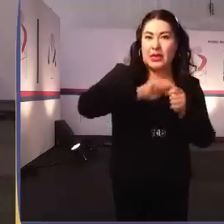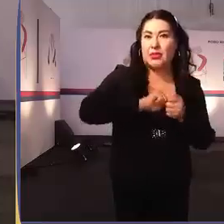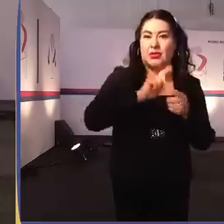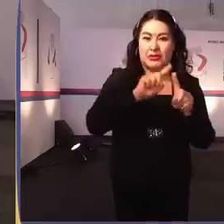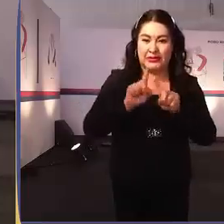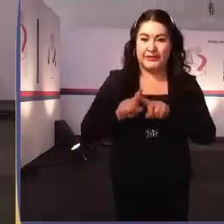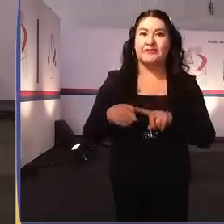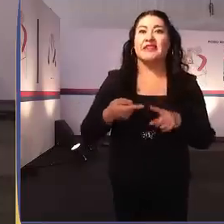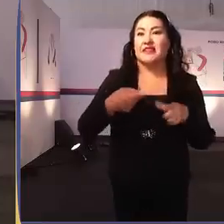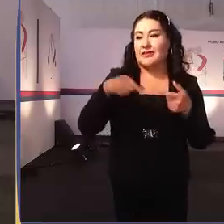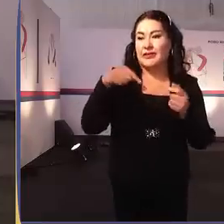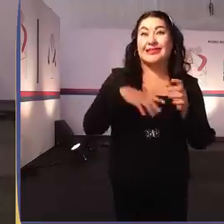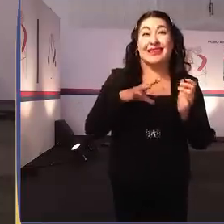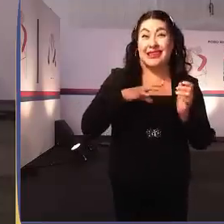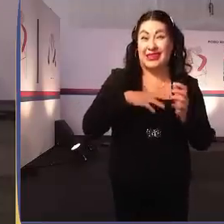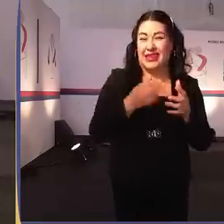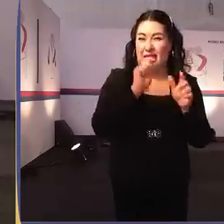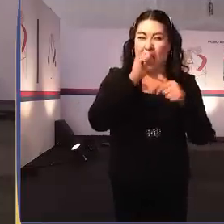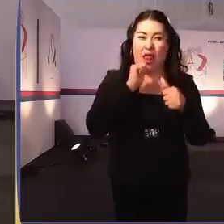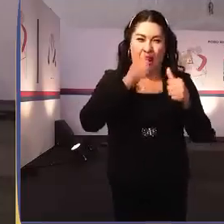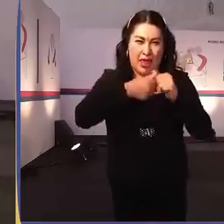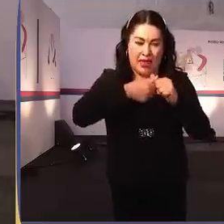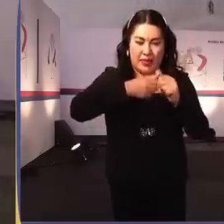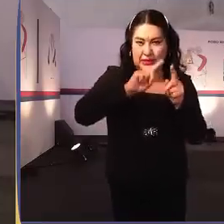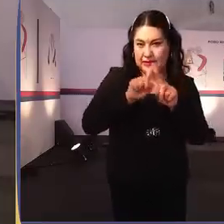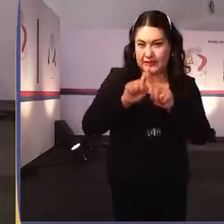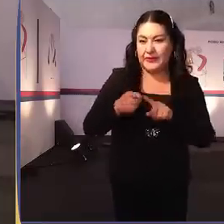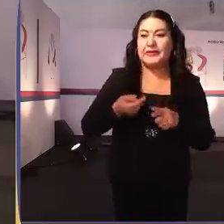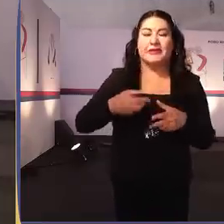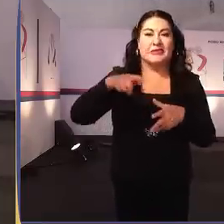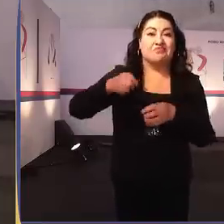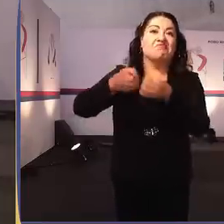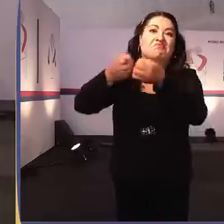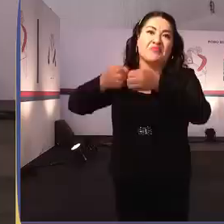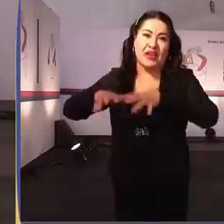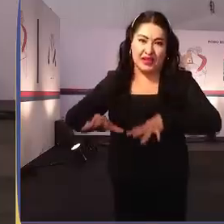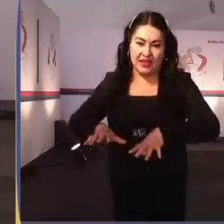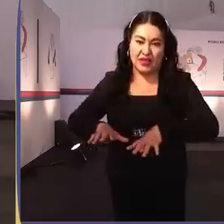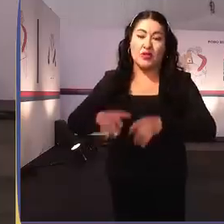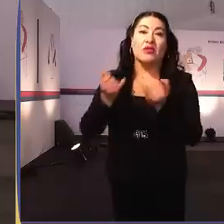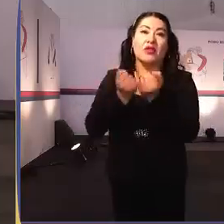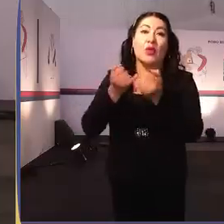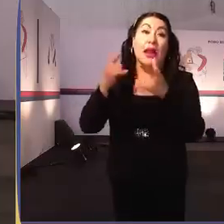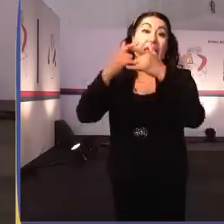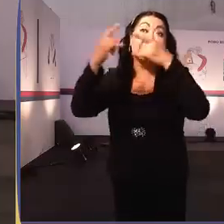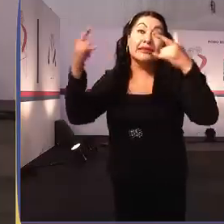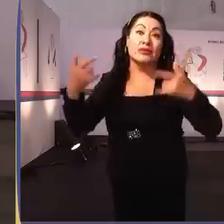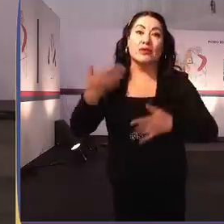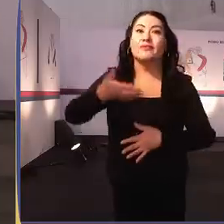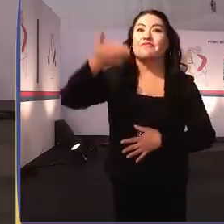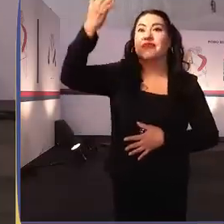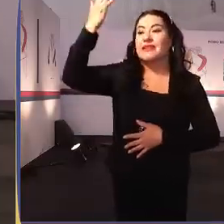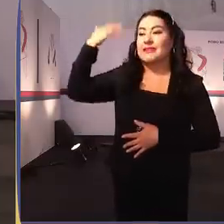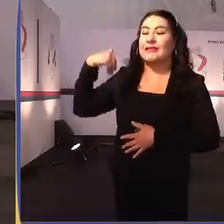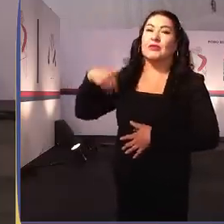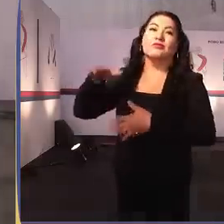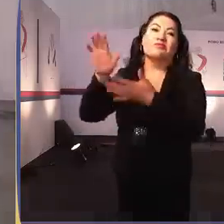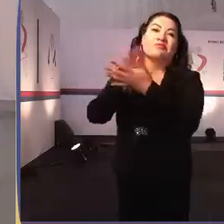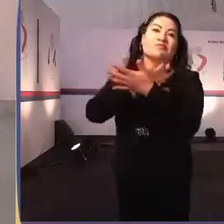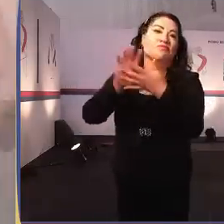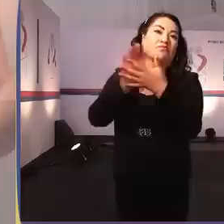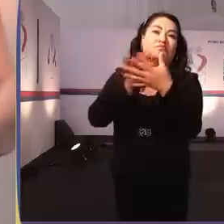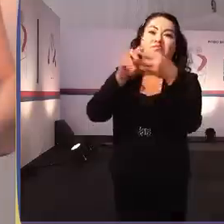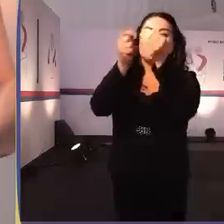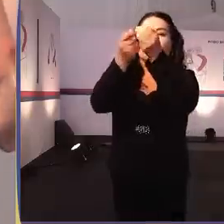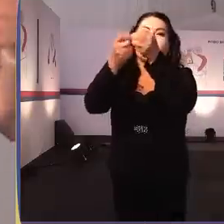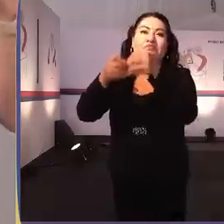bien. Muy, muy bien, porque con eso borraron el pasado precortesiano de este país. Entonces,